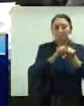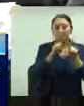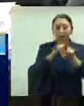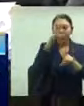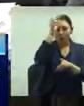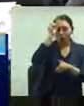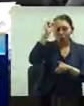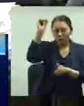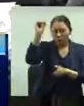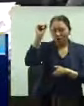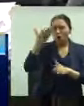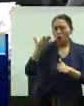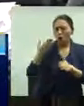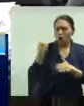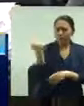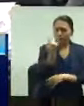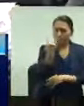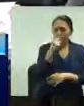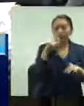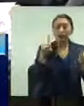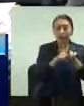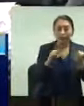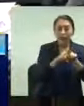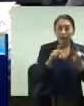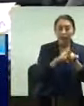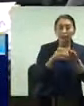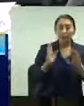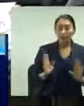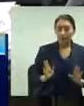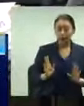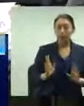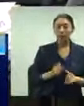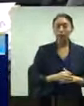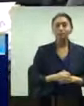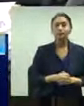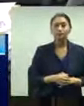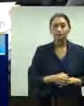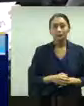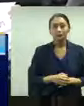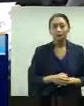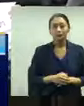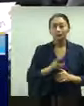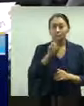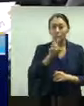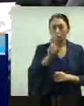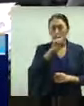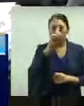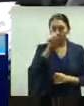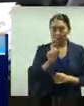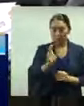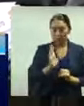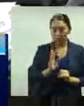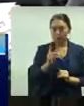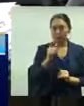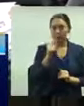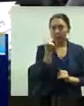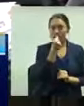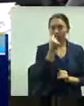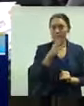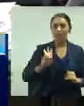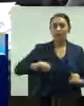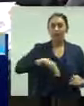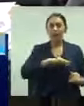importante, creemos que hay que abordarlo también en su momento. Dos preguntas, ministra. Yo veo